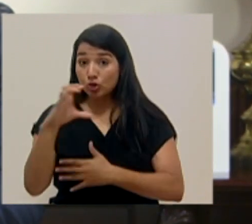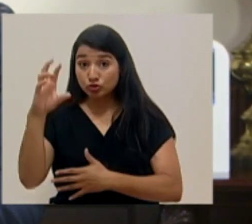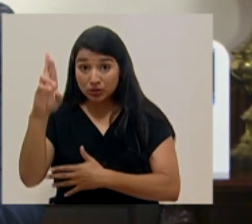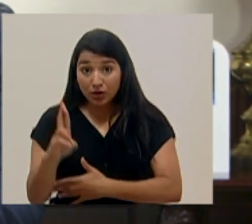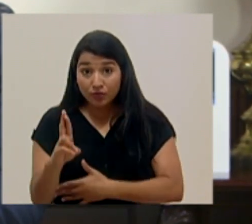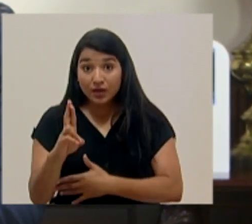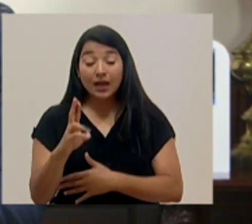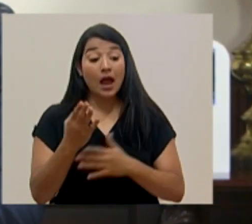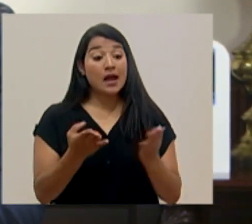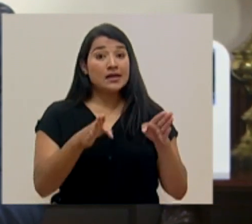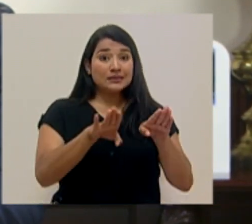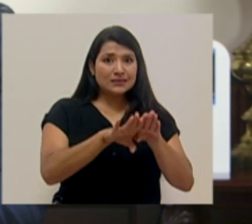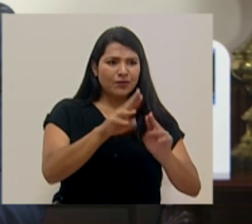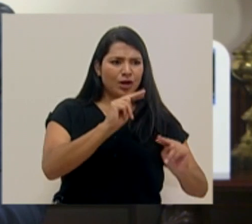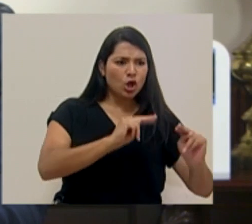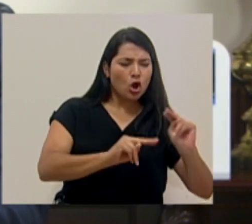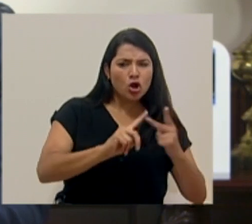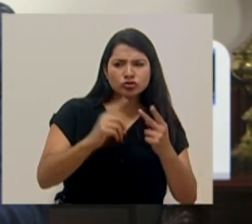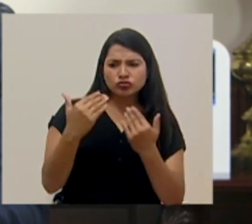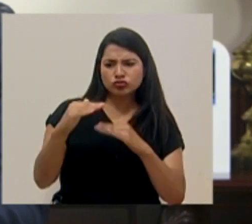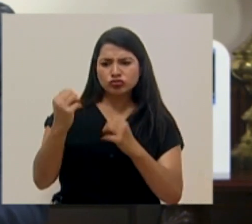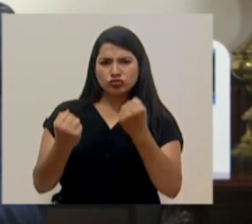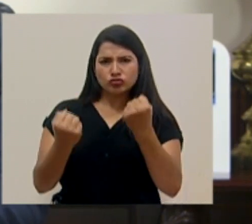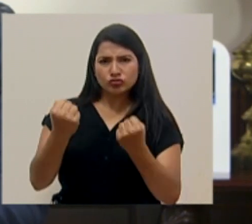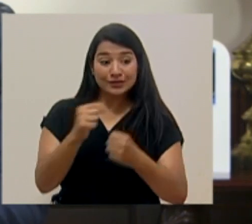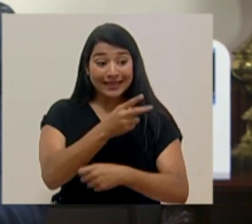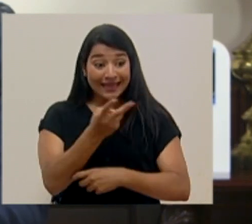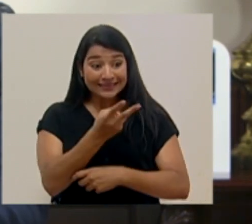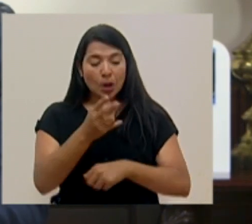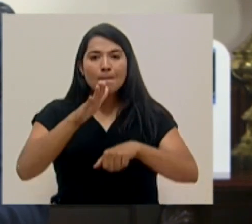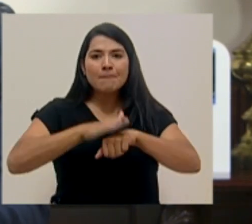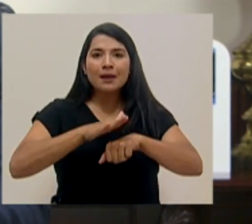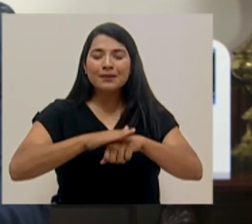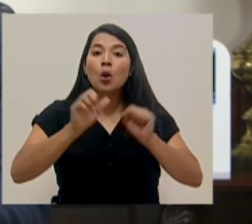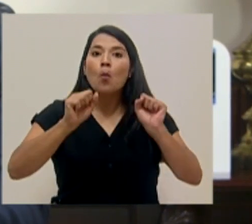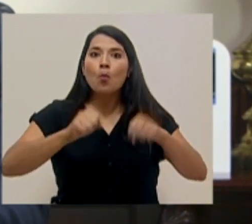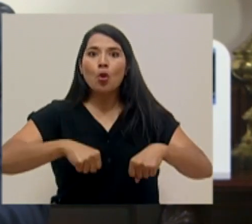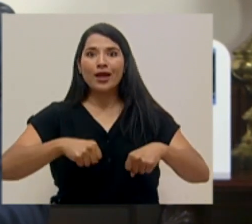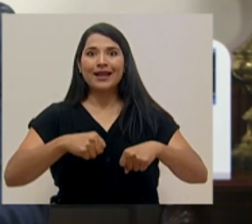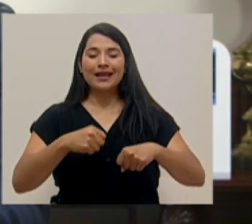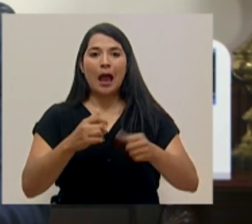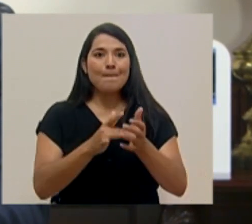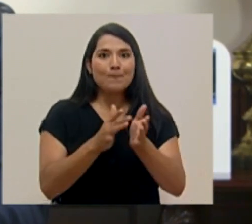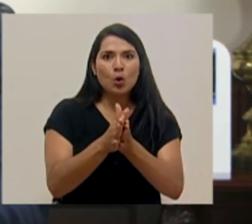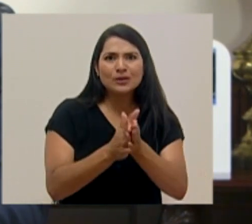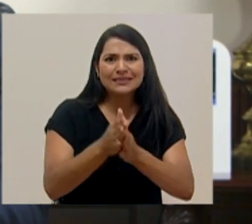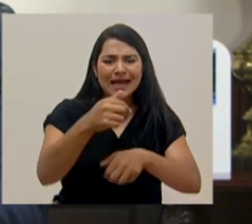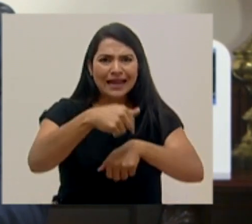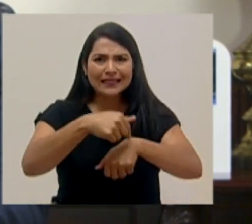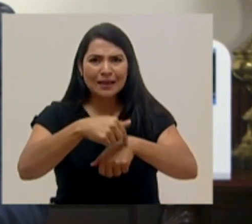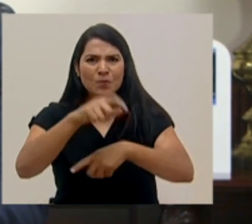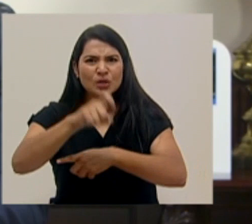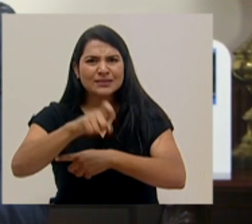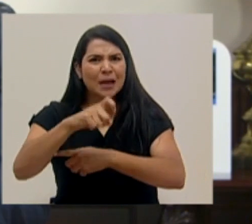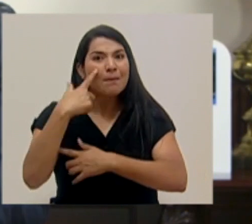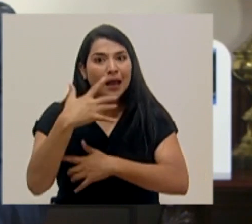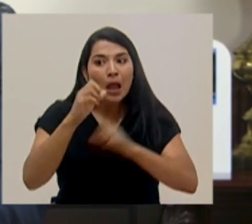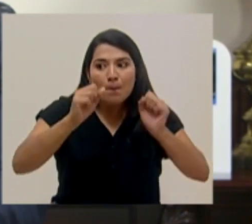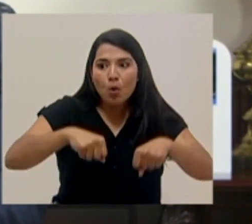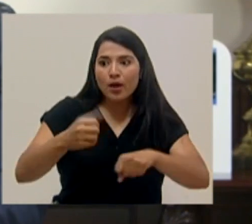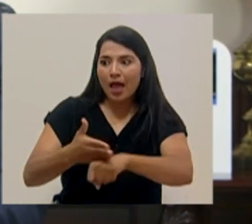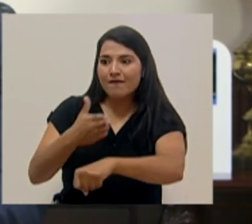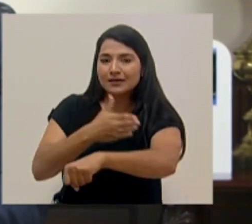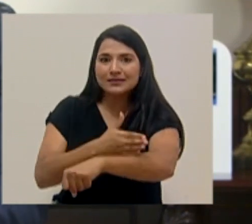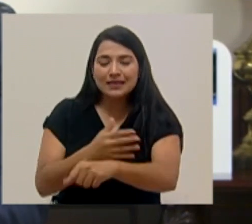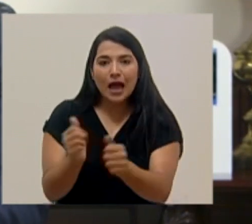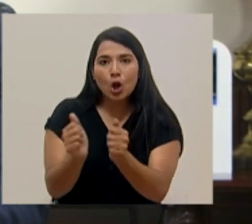la restricción vehicular sanitaria nos ganaron tiempo necesario para lograr otros avances como